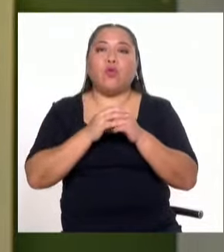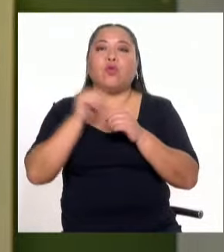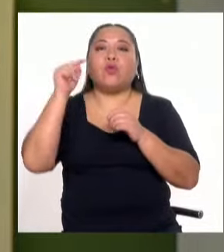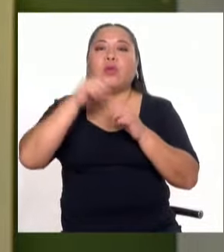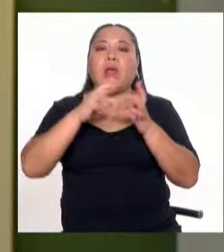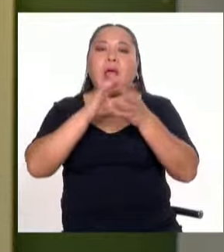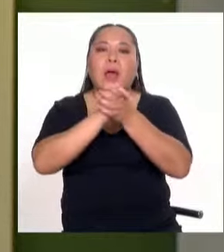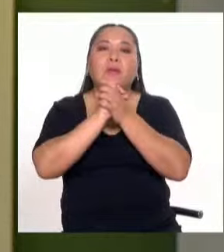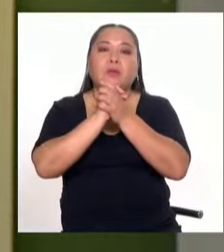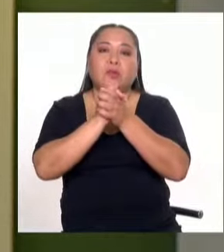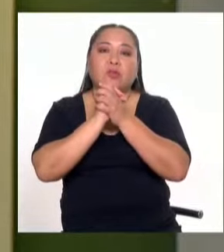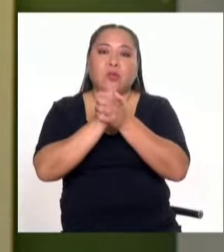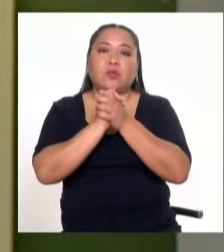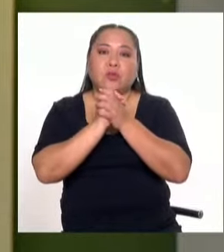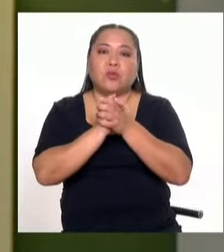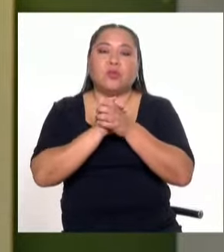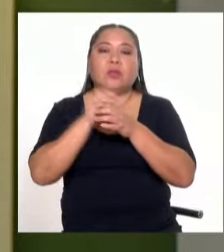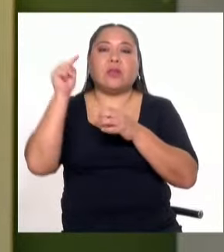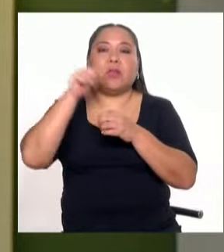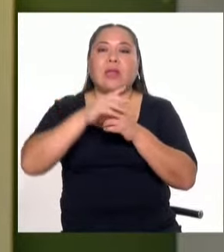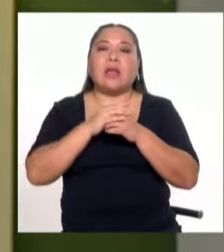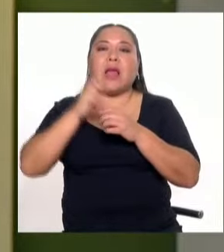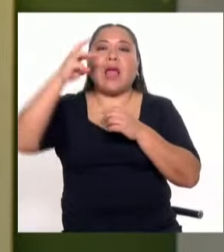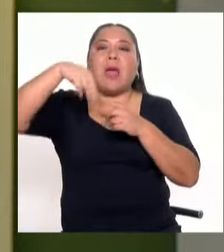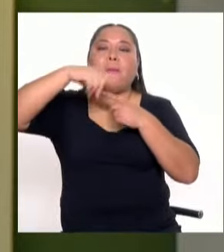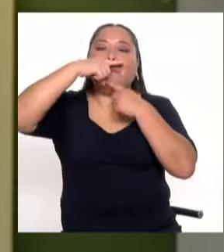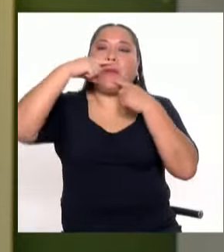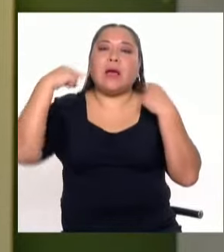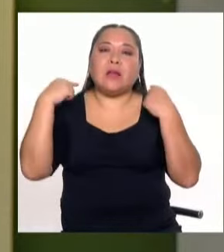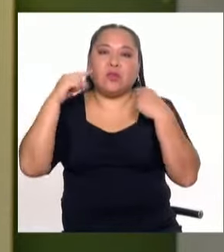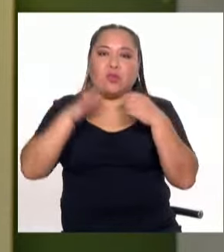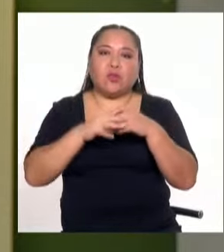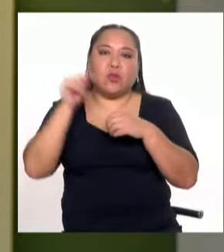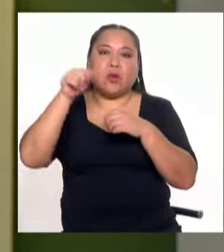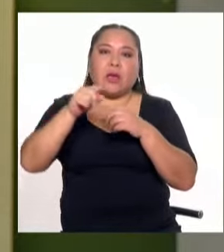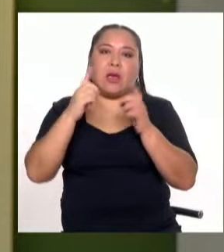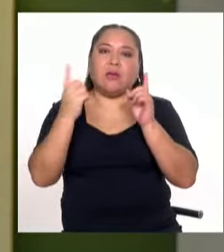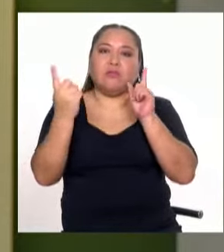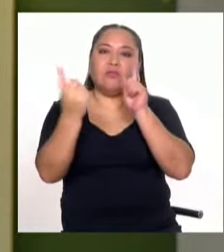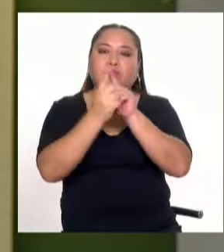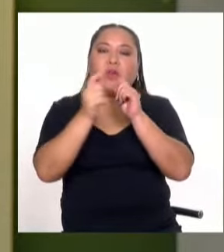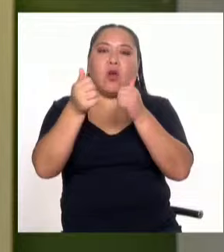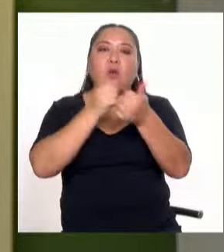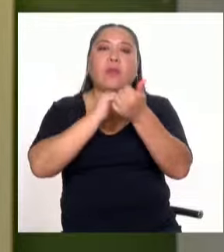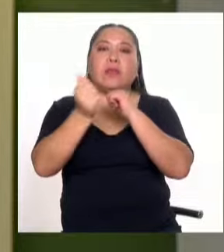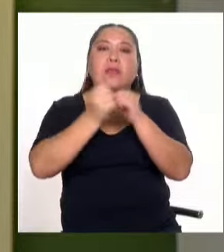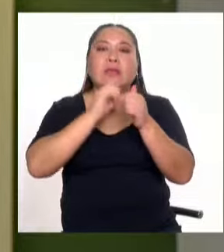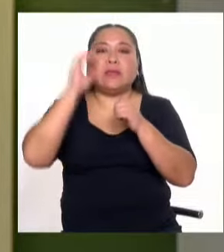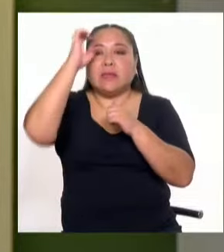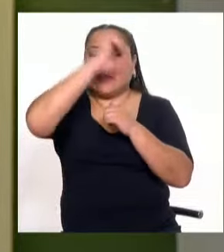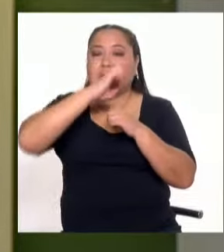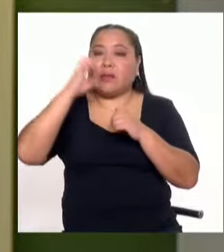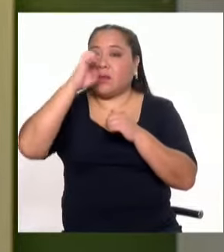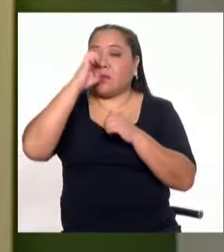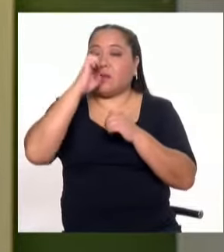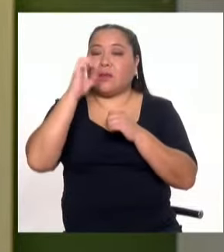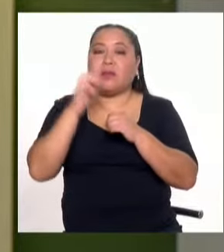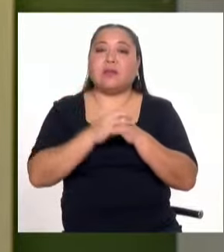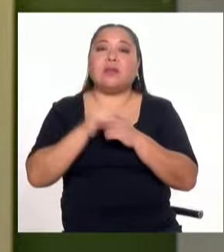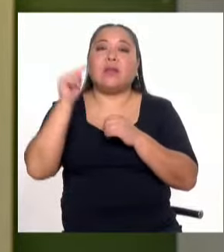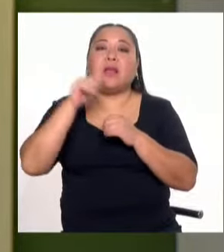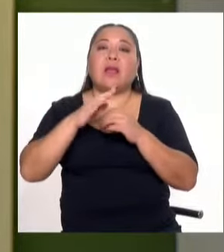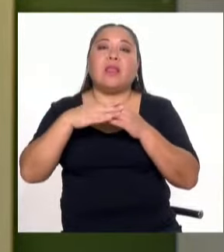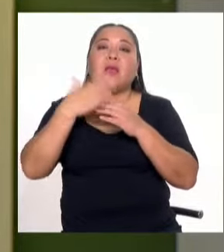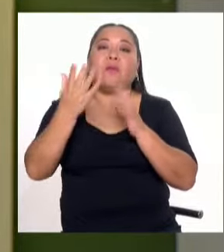tendrá la selección peruana hablamos de la mayor serán en en marzo frente a rivales europeos eh tras el convenio que tiene la comebol con la UEFA luego